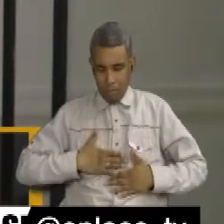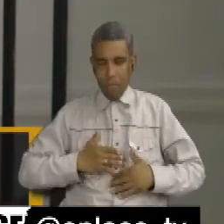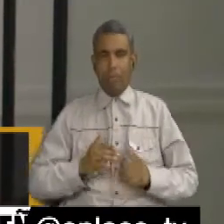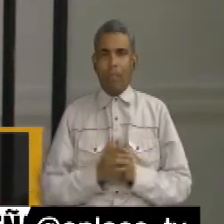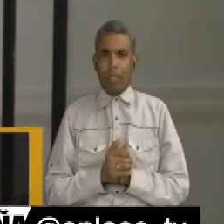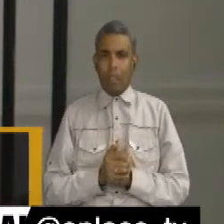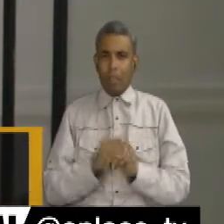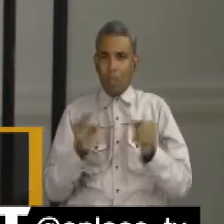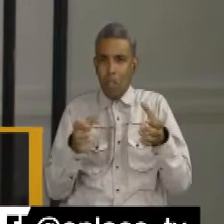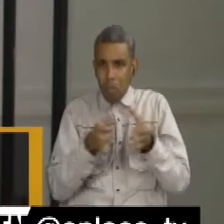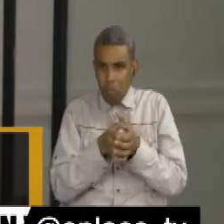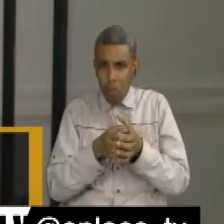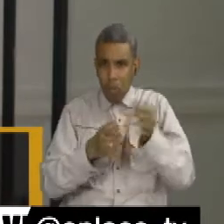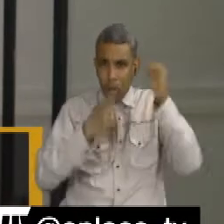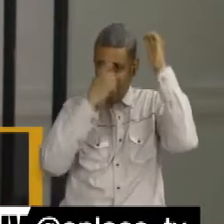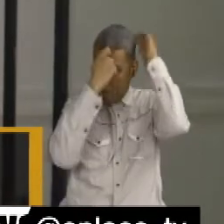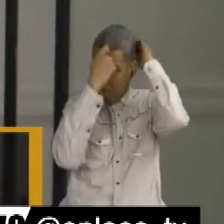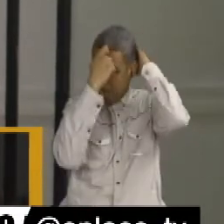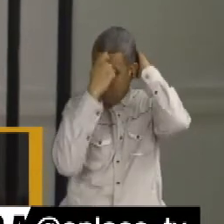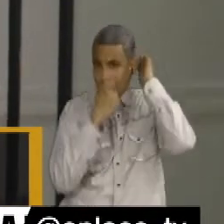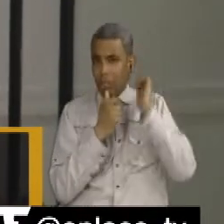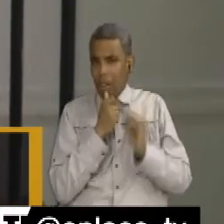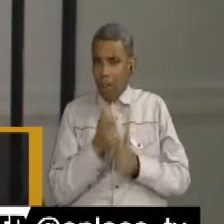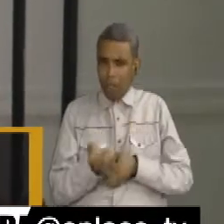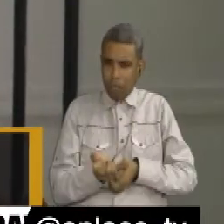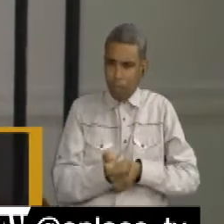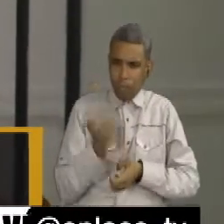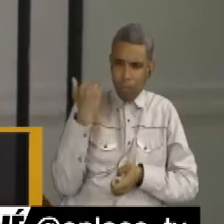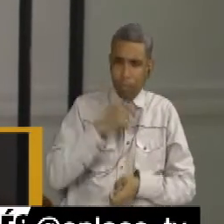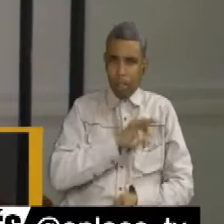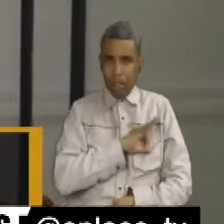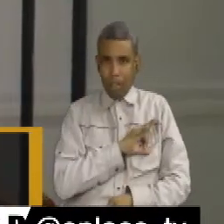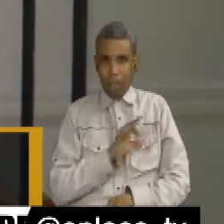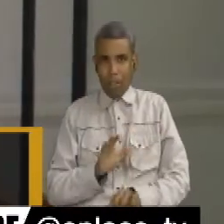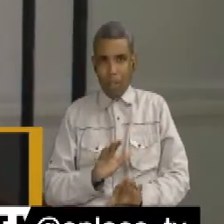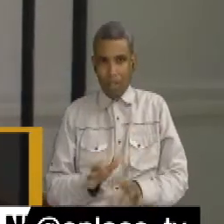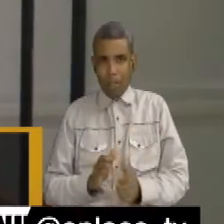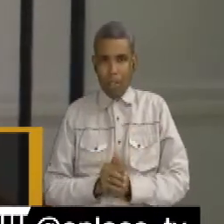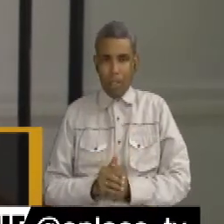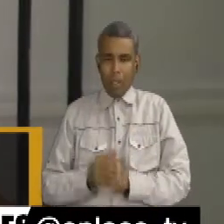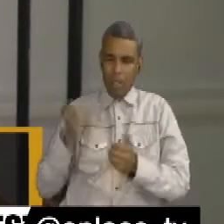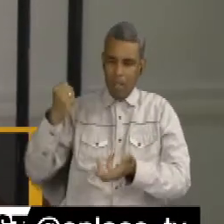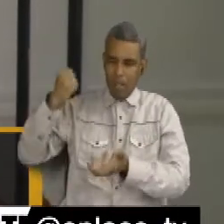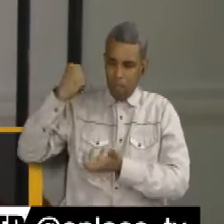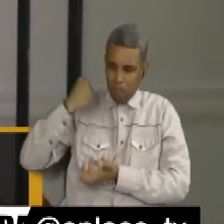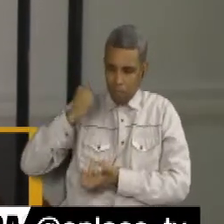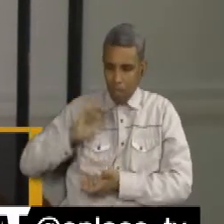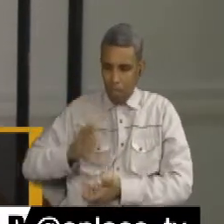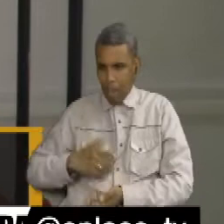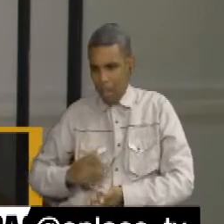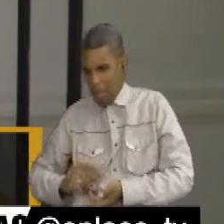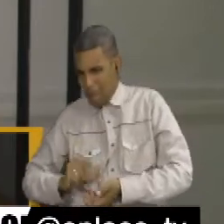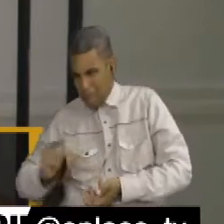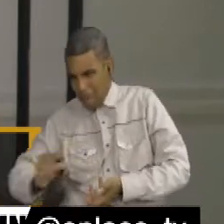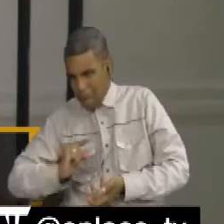que el día sábado hacia las 11:30, 12 del día se llegó a feliz término, pagándole el salario completamente hasta el